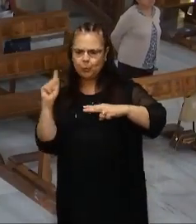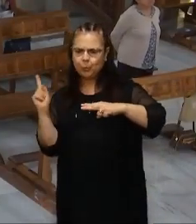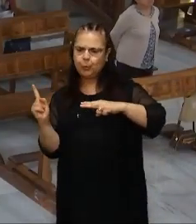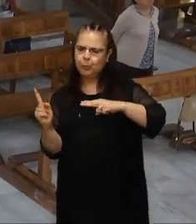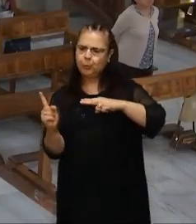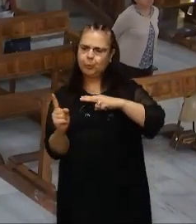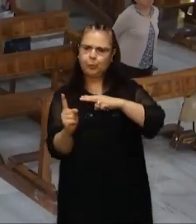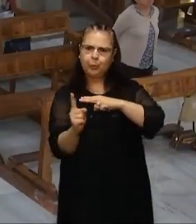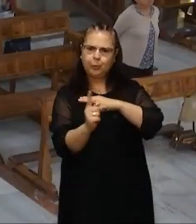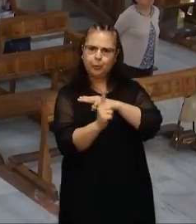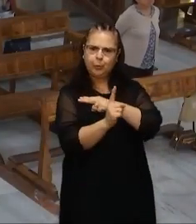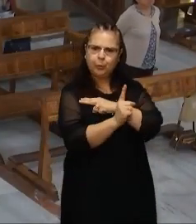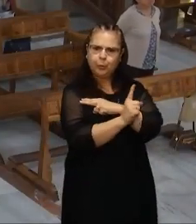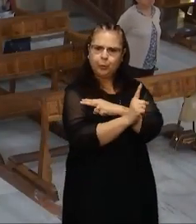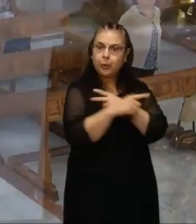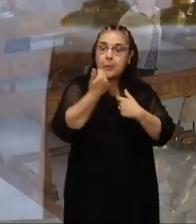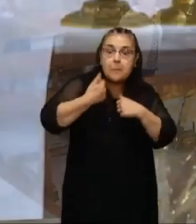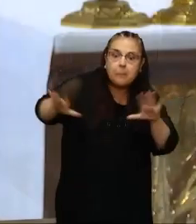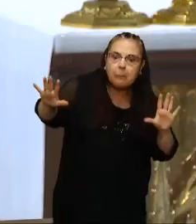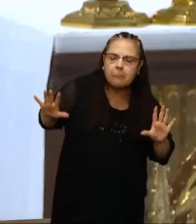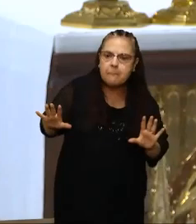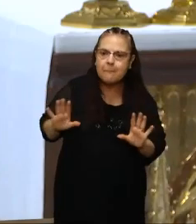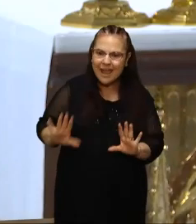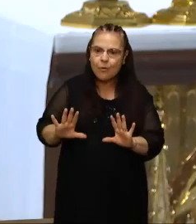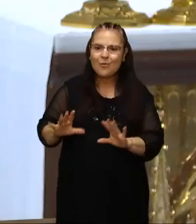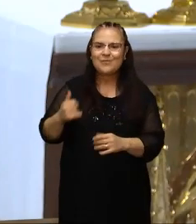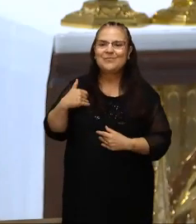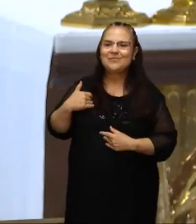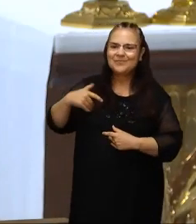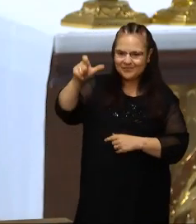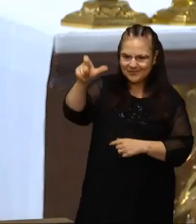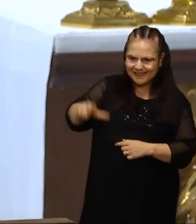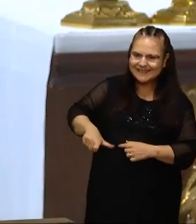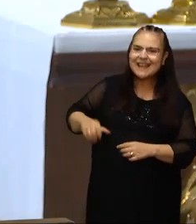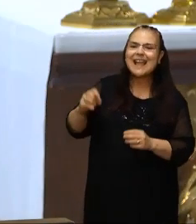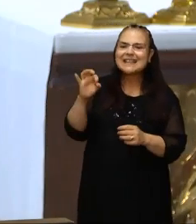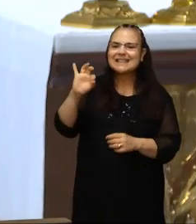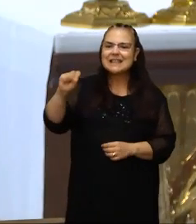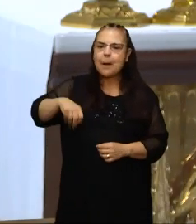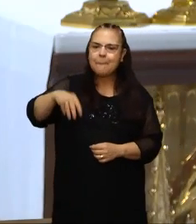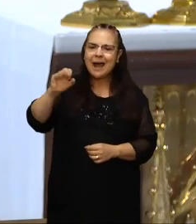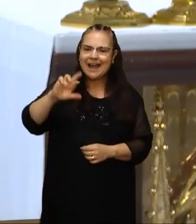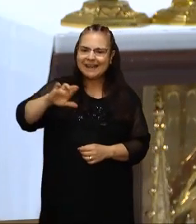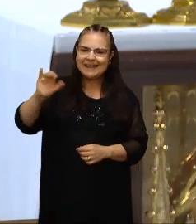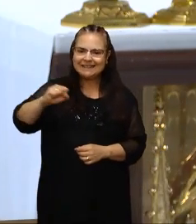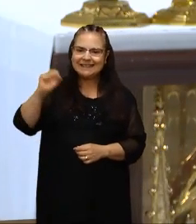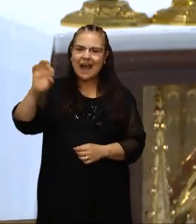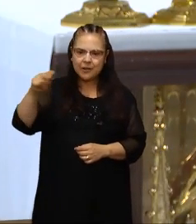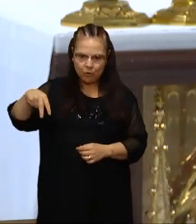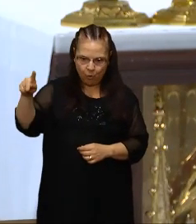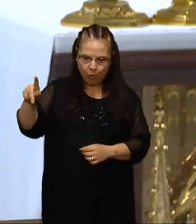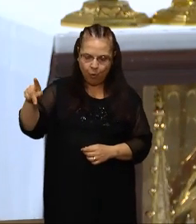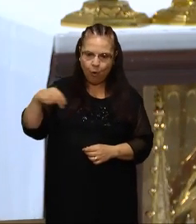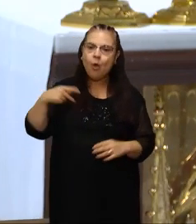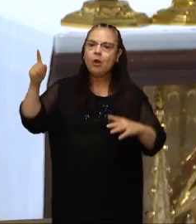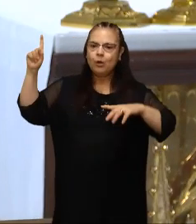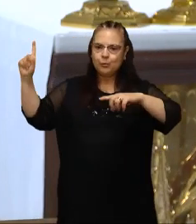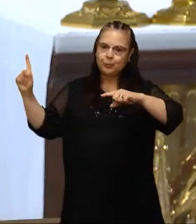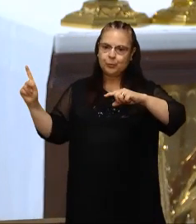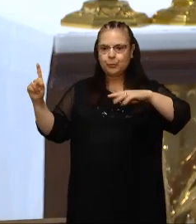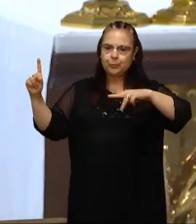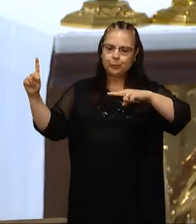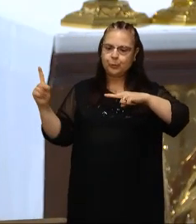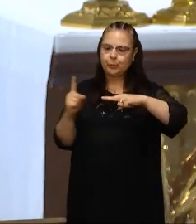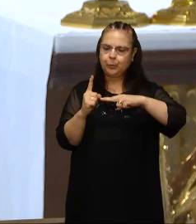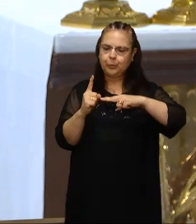y pasó de largo. Pero un samaritano que iba de viaje llegó a donde estaba él y al